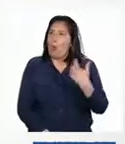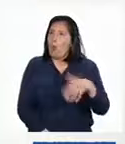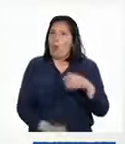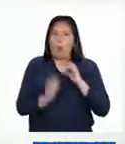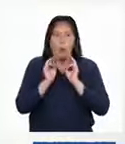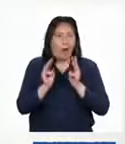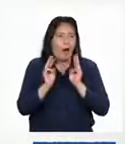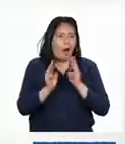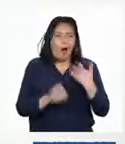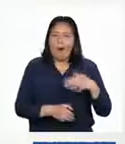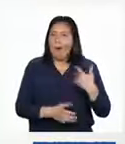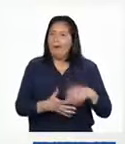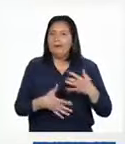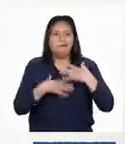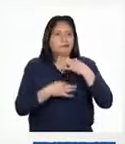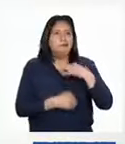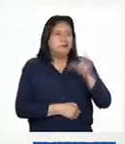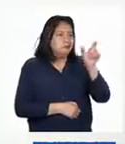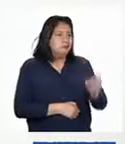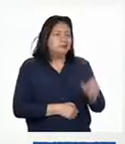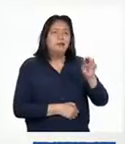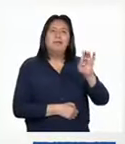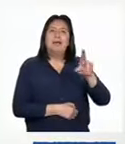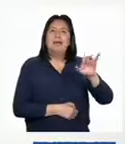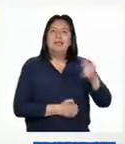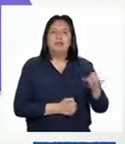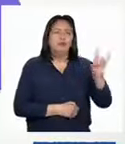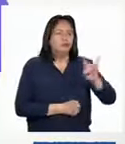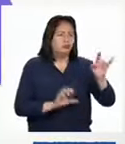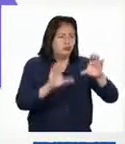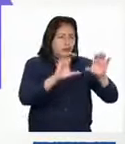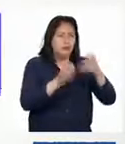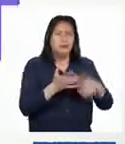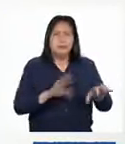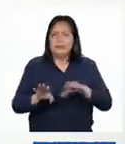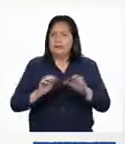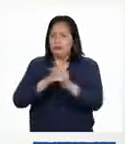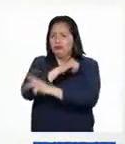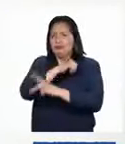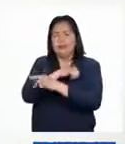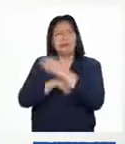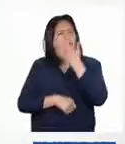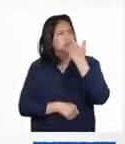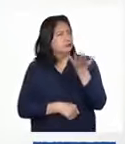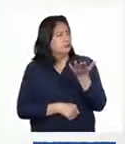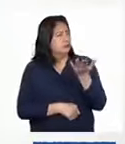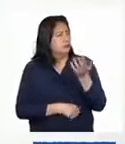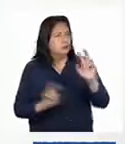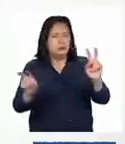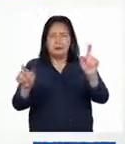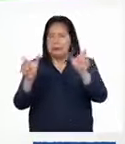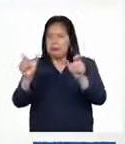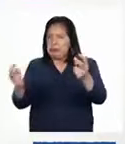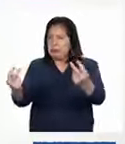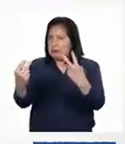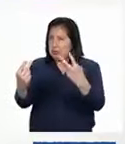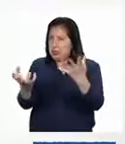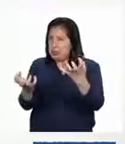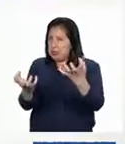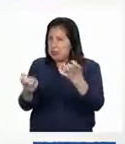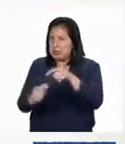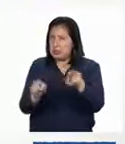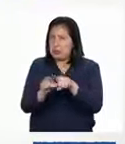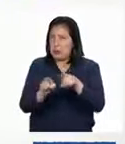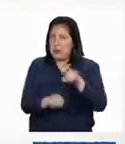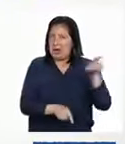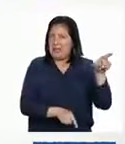¡Wow! ¡Qué interesante cómo Marino ha usado la ciencia para construir un país mejor! ¿Quiénes que me están viendo ahorita quieren ser